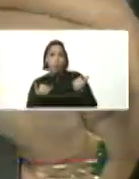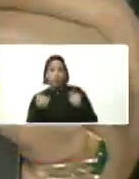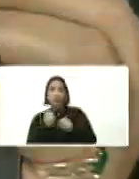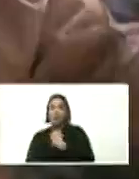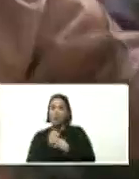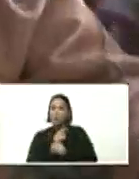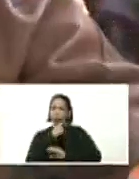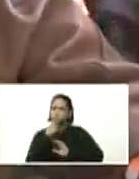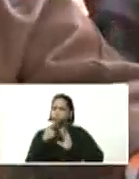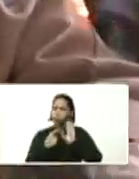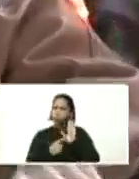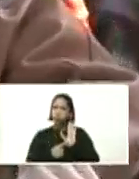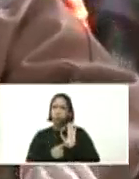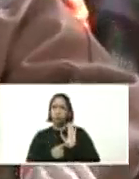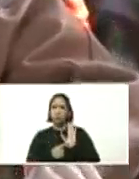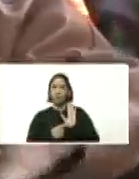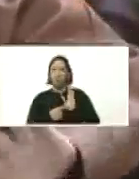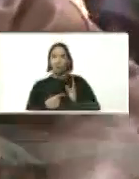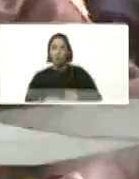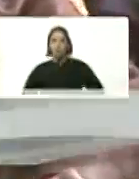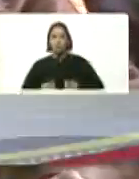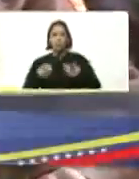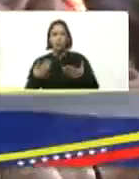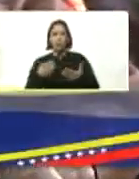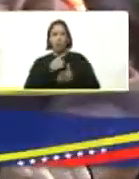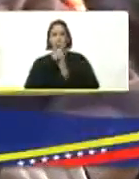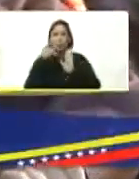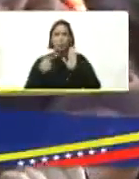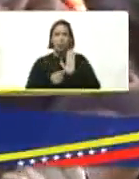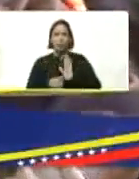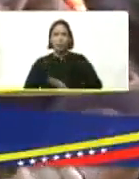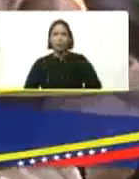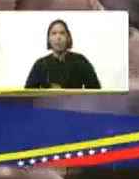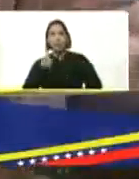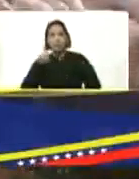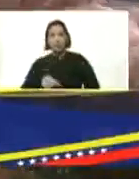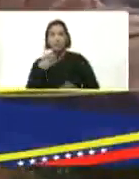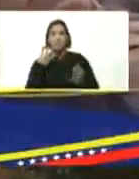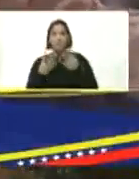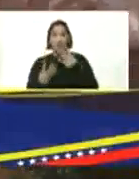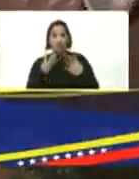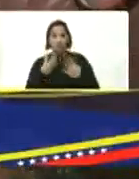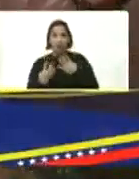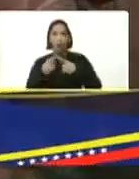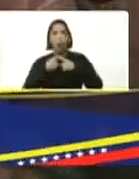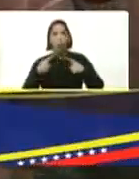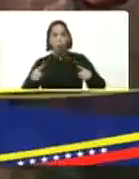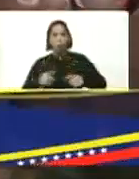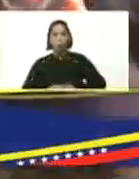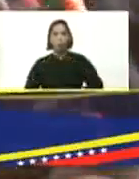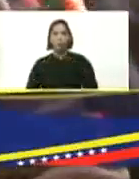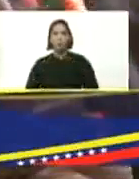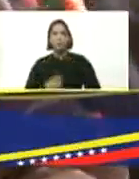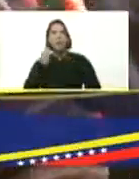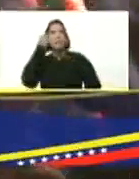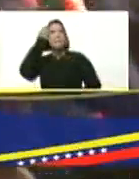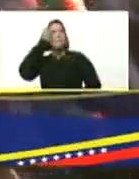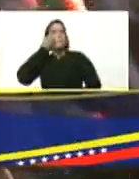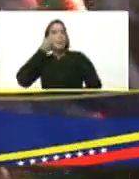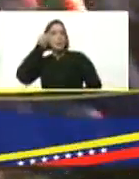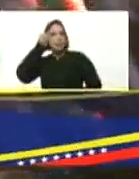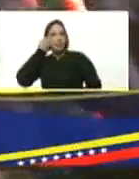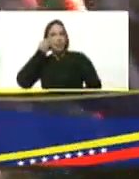total. Voy a presentar... Completa. Voy a presentar también en la feria otra edición de El Pensamiento